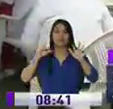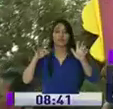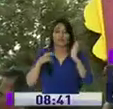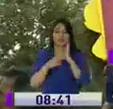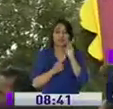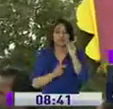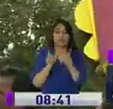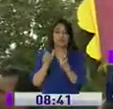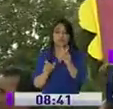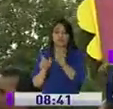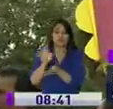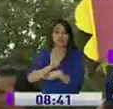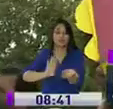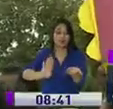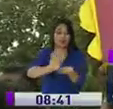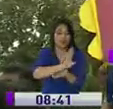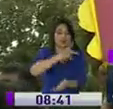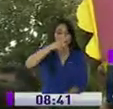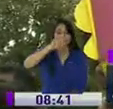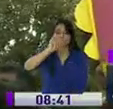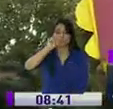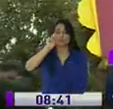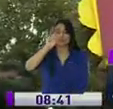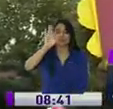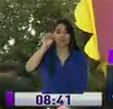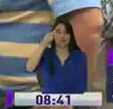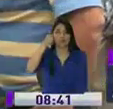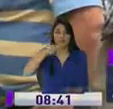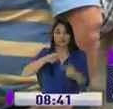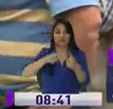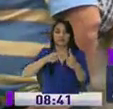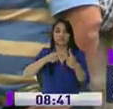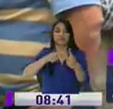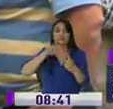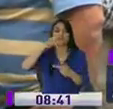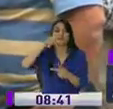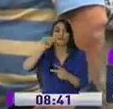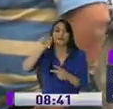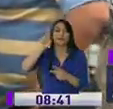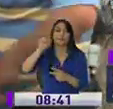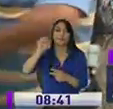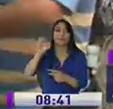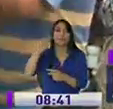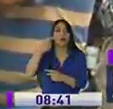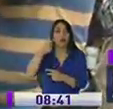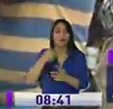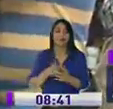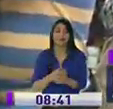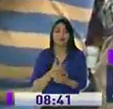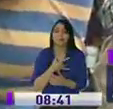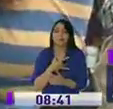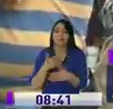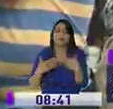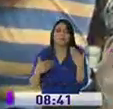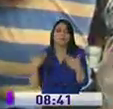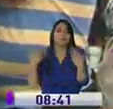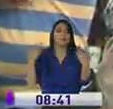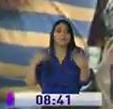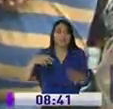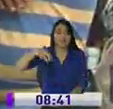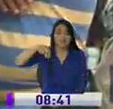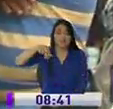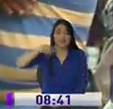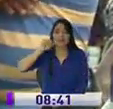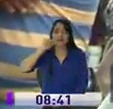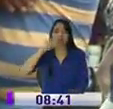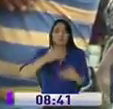los barrios altos de Pintac y San Francisco del Pauma. No sabe lo que sentimos, esa alegría, esa emoción